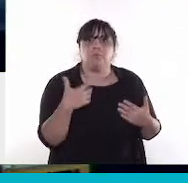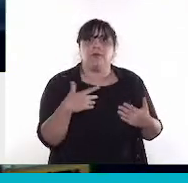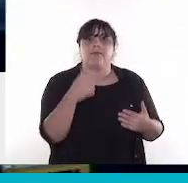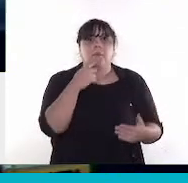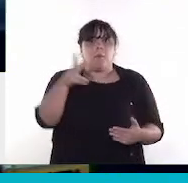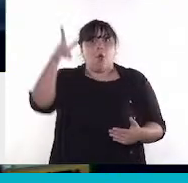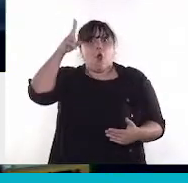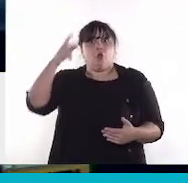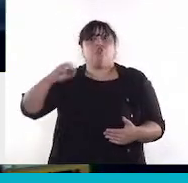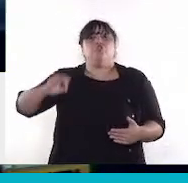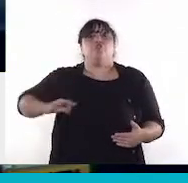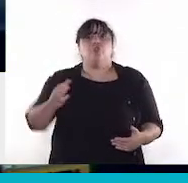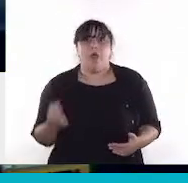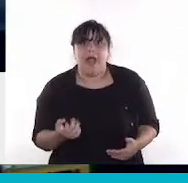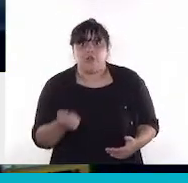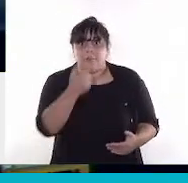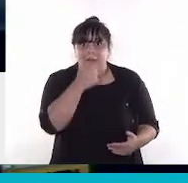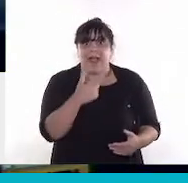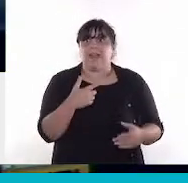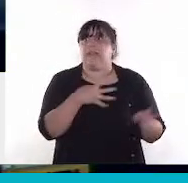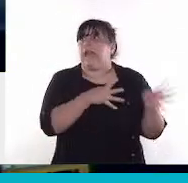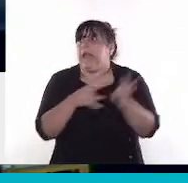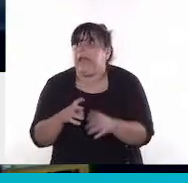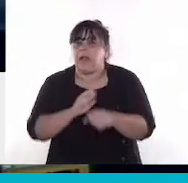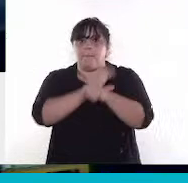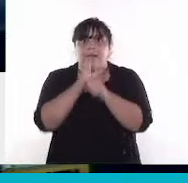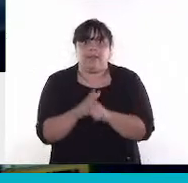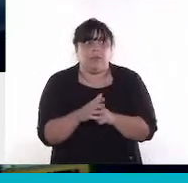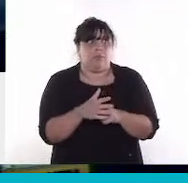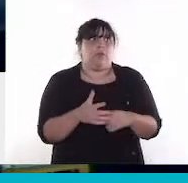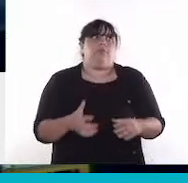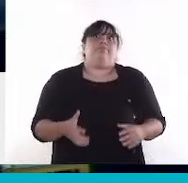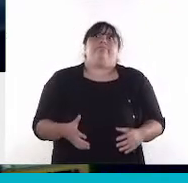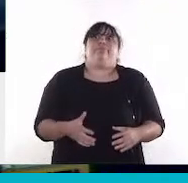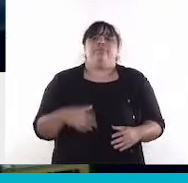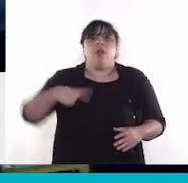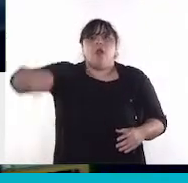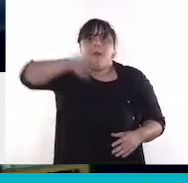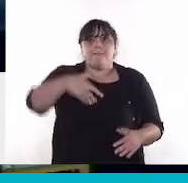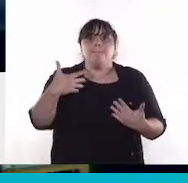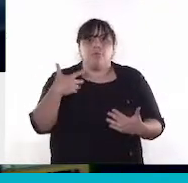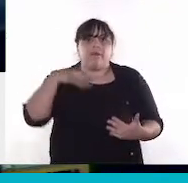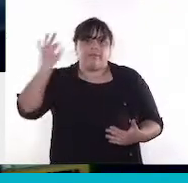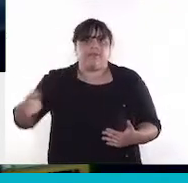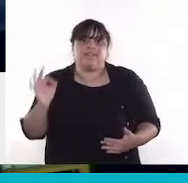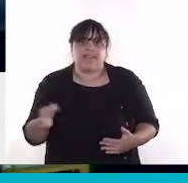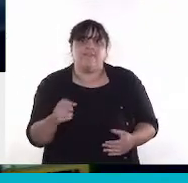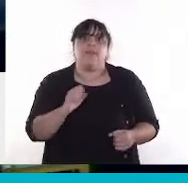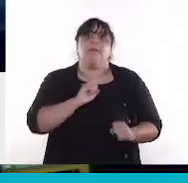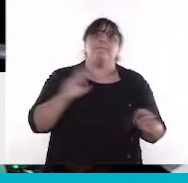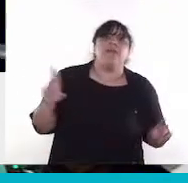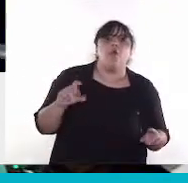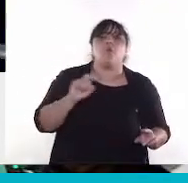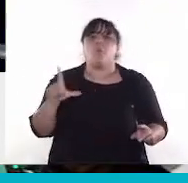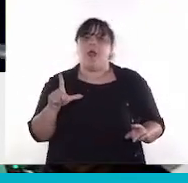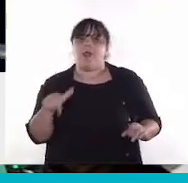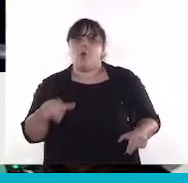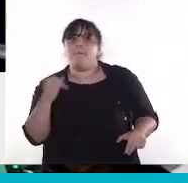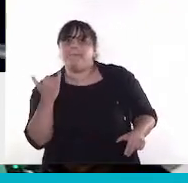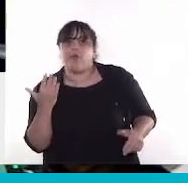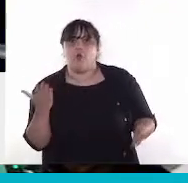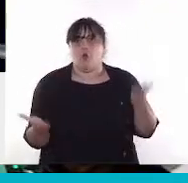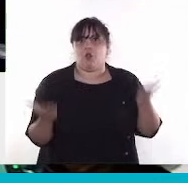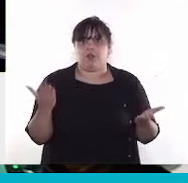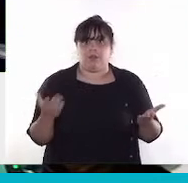de Macri, con pandemia y con guerra, los vecinos van a saber analizar qué hubiese sido mejor o peor. Porque los vecinos